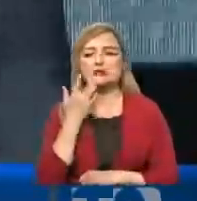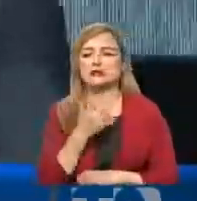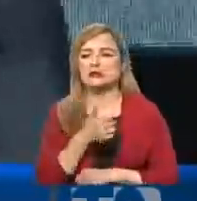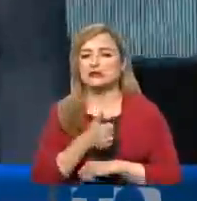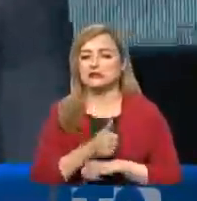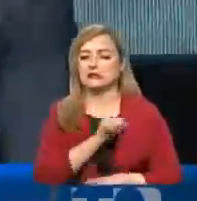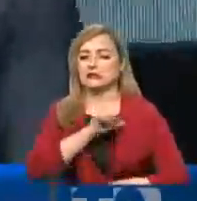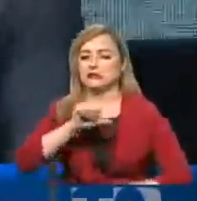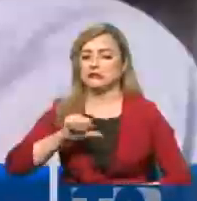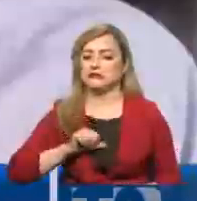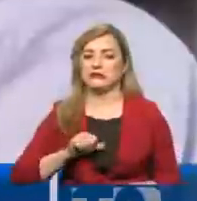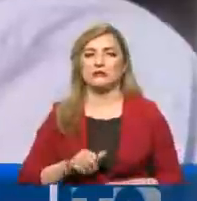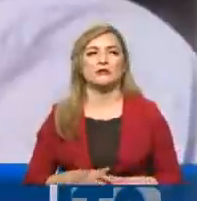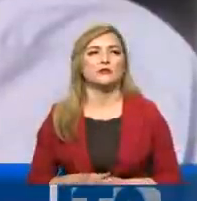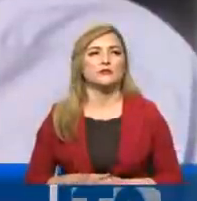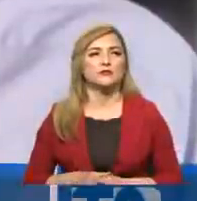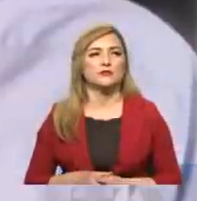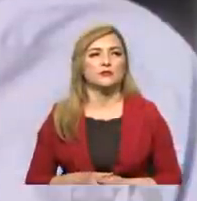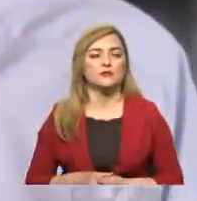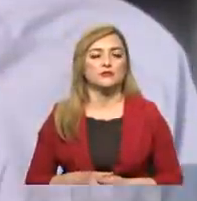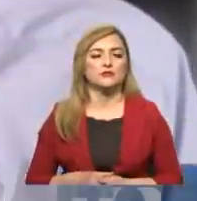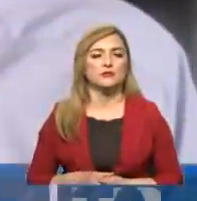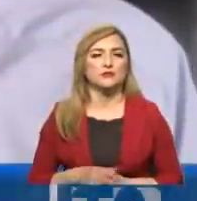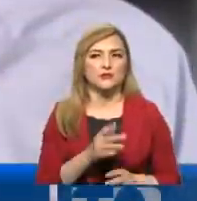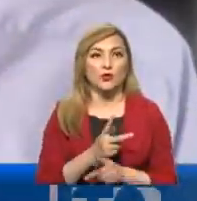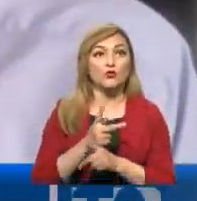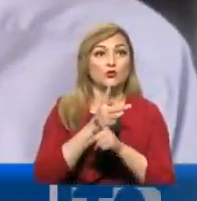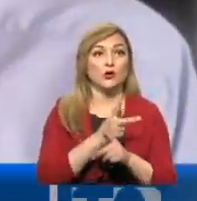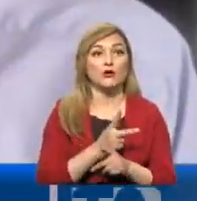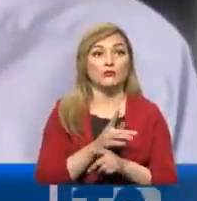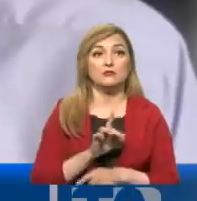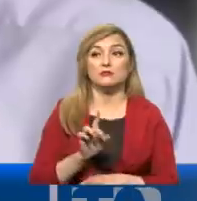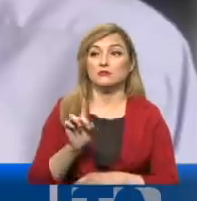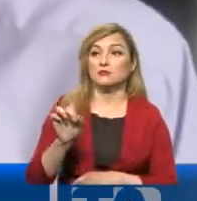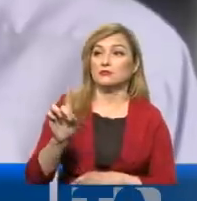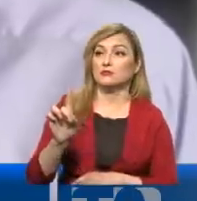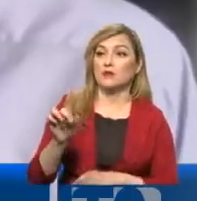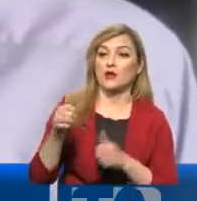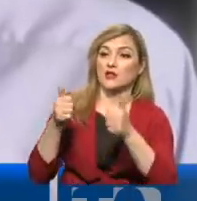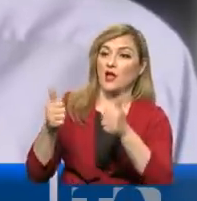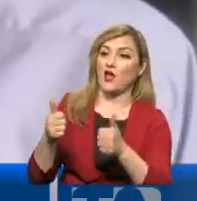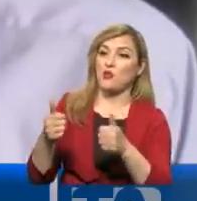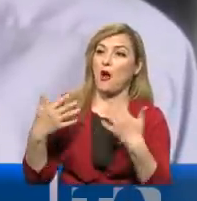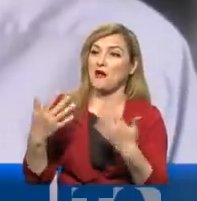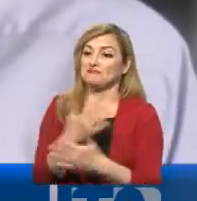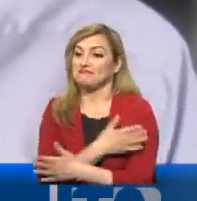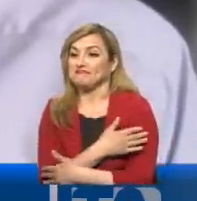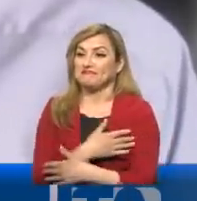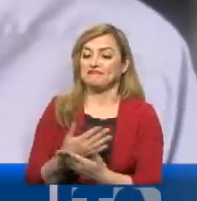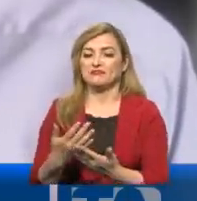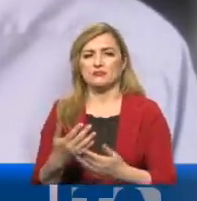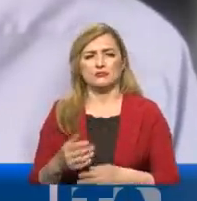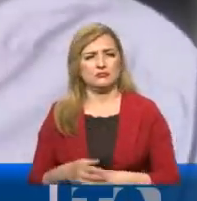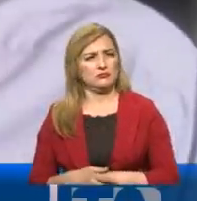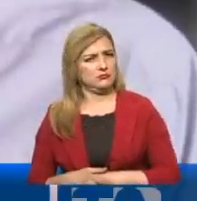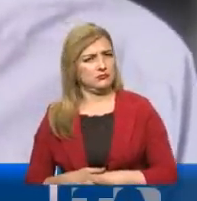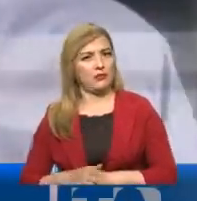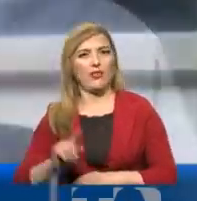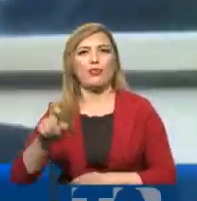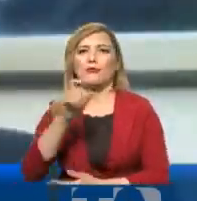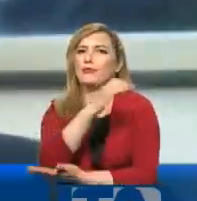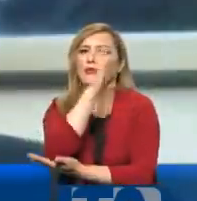Consejo Nacional Electoral. Dejar cada consejero de salir a congraciarse con determinados candidatos, ese no es el rol que ellos tienen que